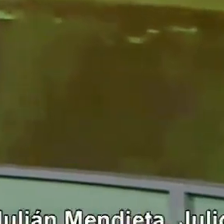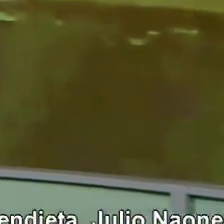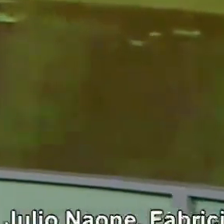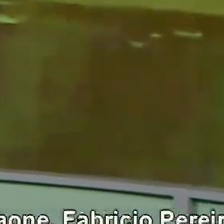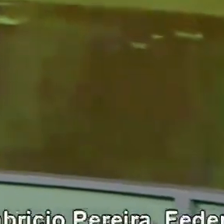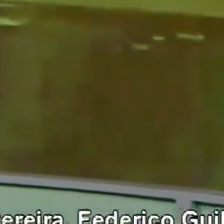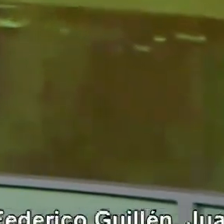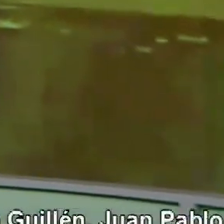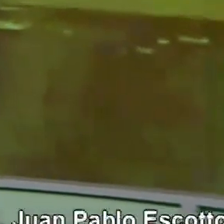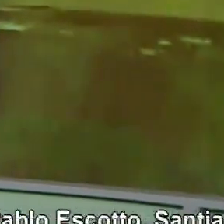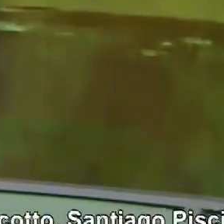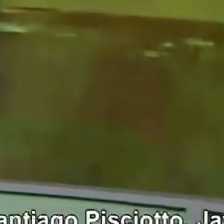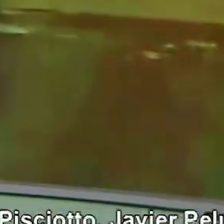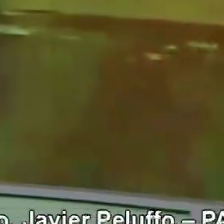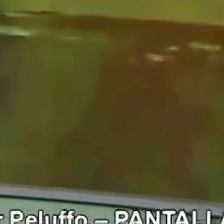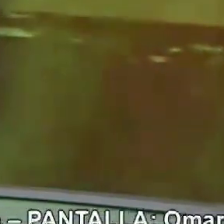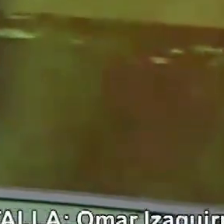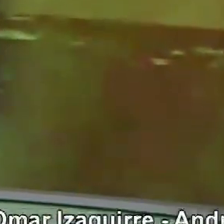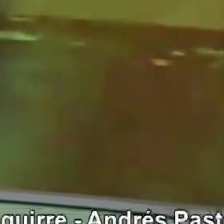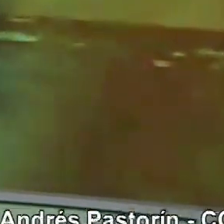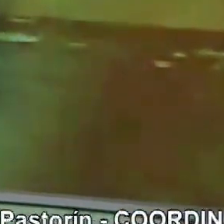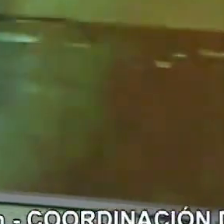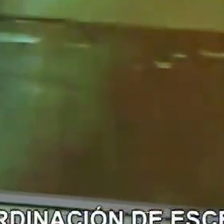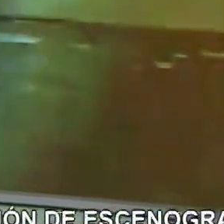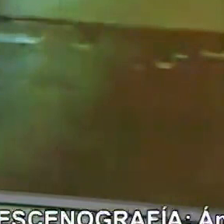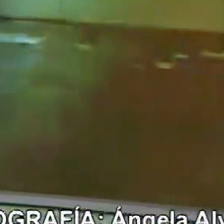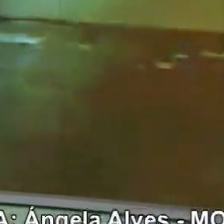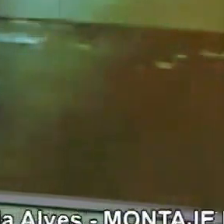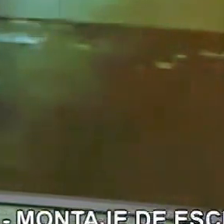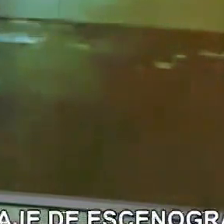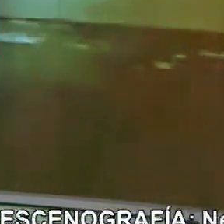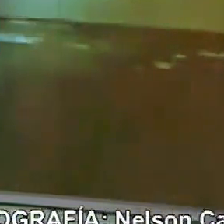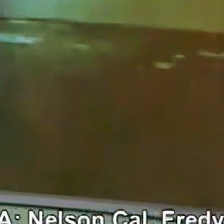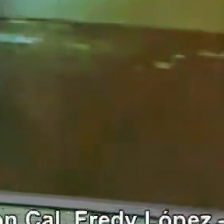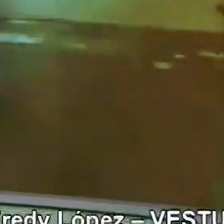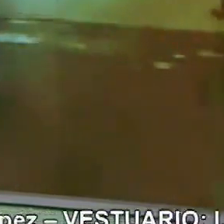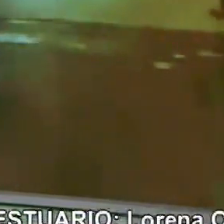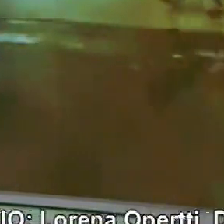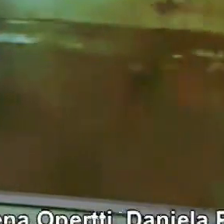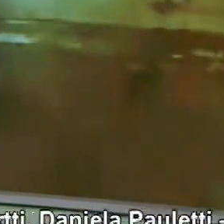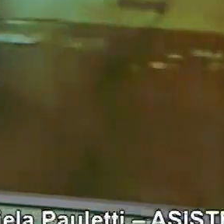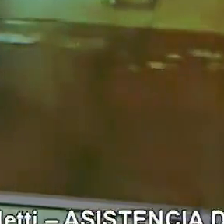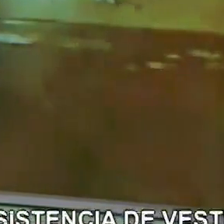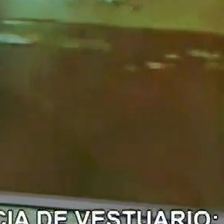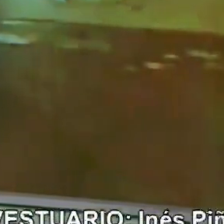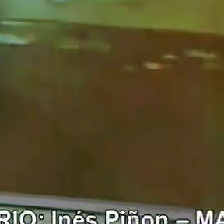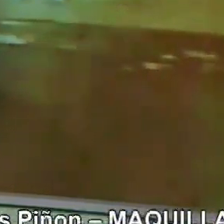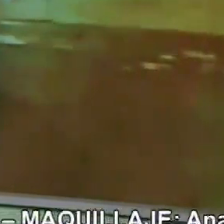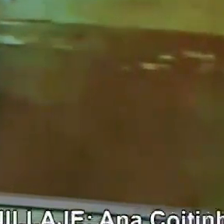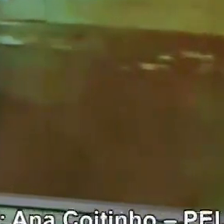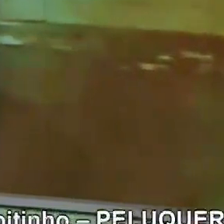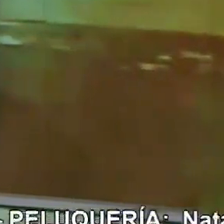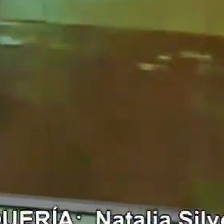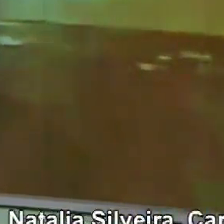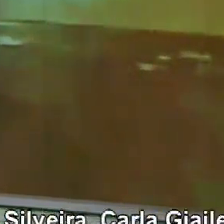hay máximas más altas que las de días anteriores el domingo mismo aspecto del cielo mínima de 8 grados sube sensiblemente la máxima en